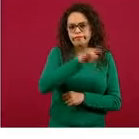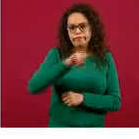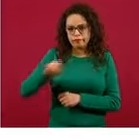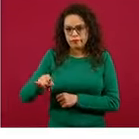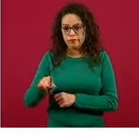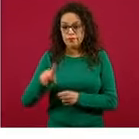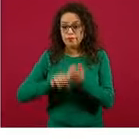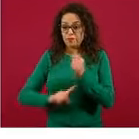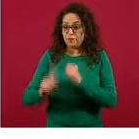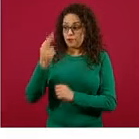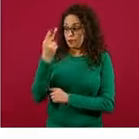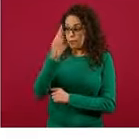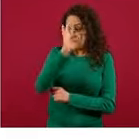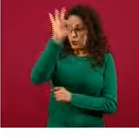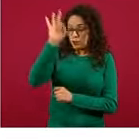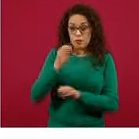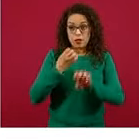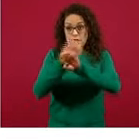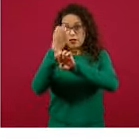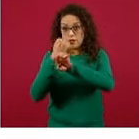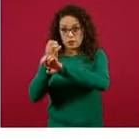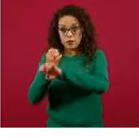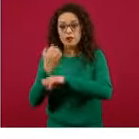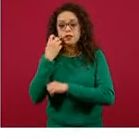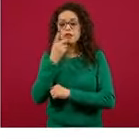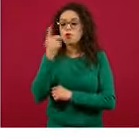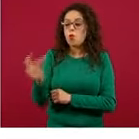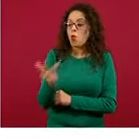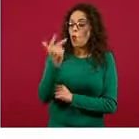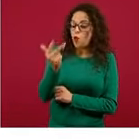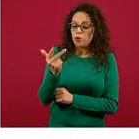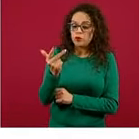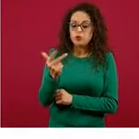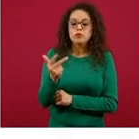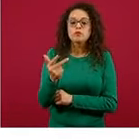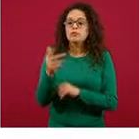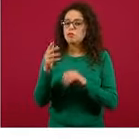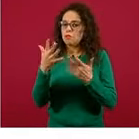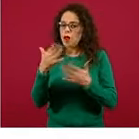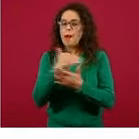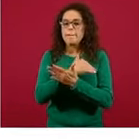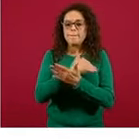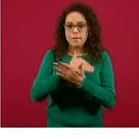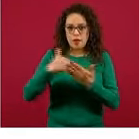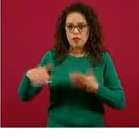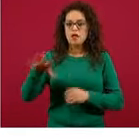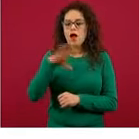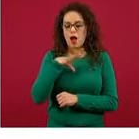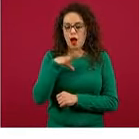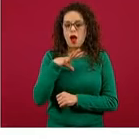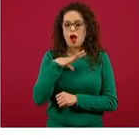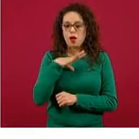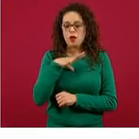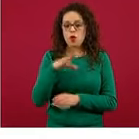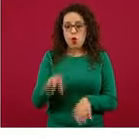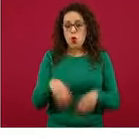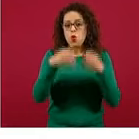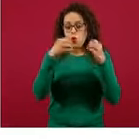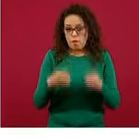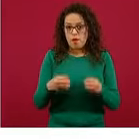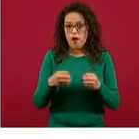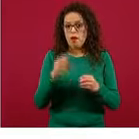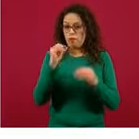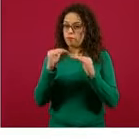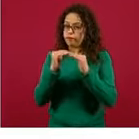25% de las entidades federativas, es decir, 8, están al menos con la mitad de sus camas o más ocupadas, y las